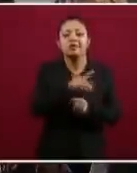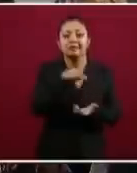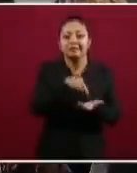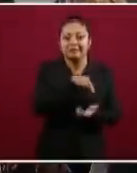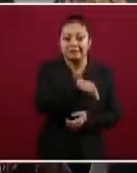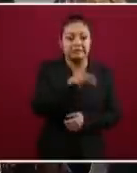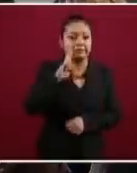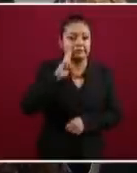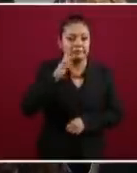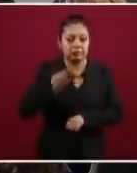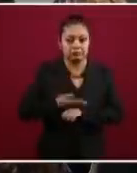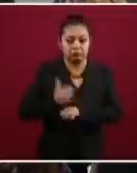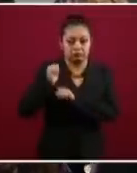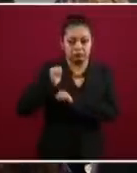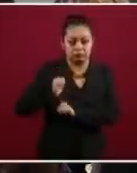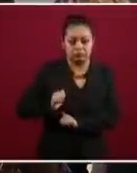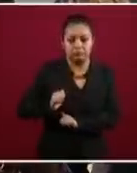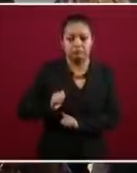que se estarán